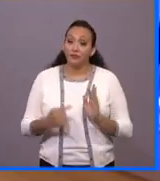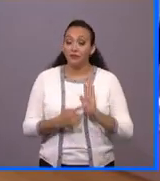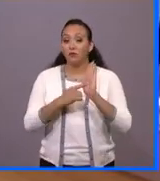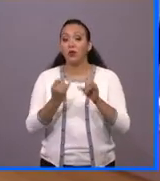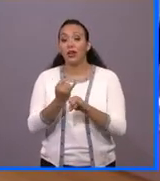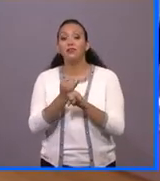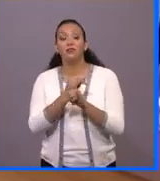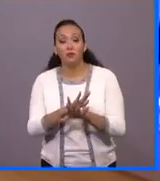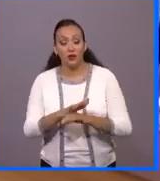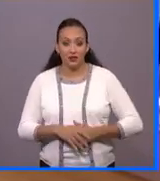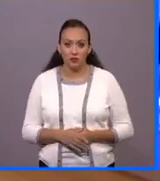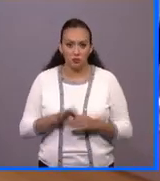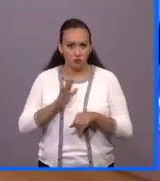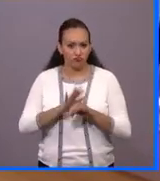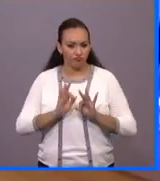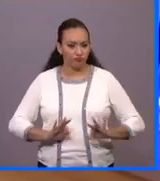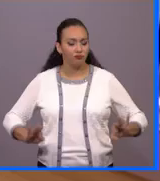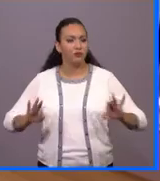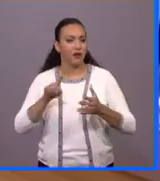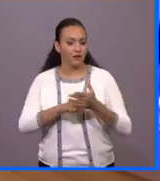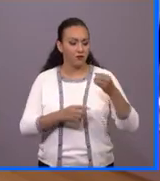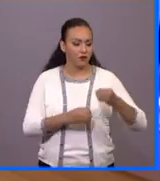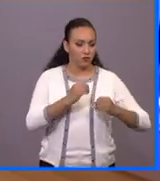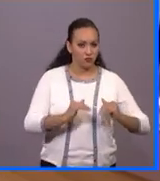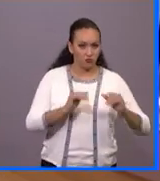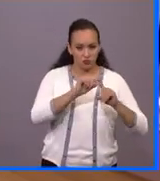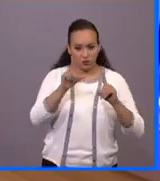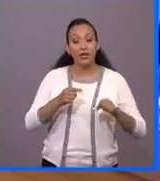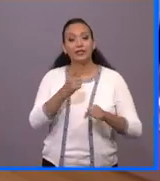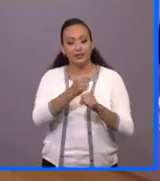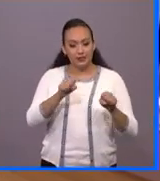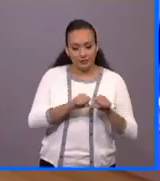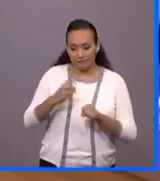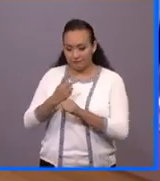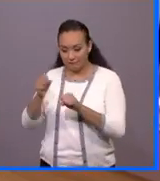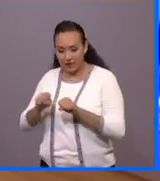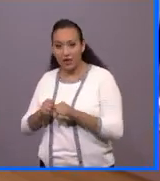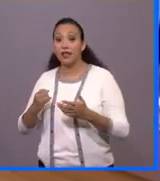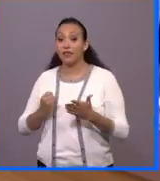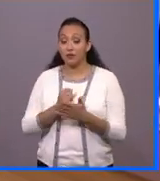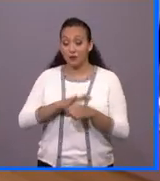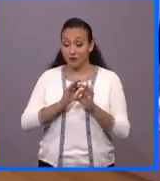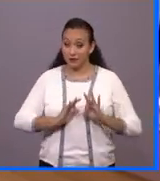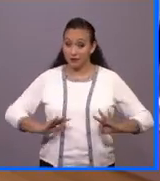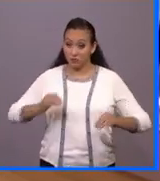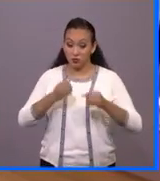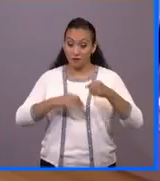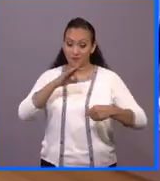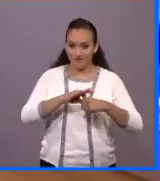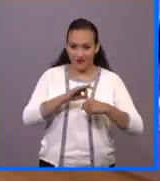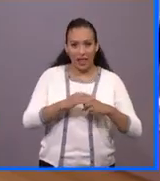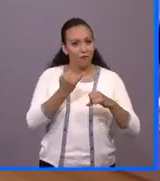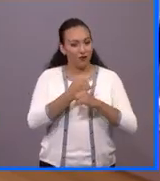supuesto, la información más importante de la Suprema Corte en pleno y salas, así como de las decisiones más destacadas del Tribunal Electoral